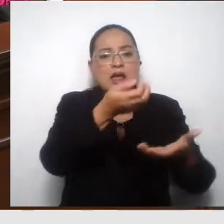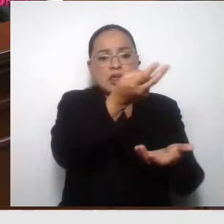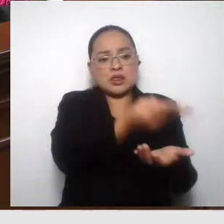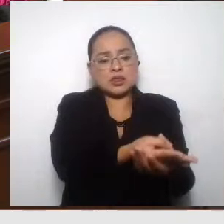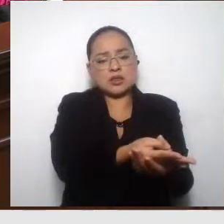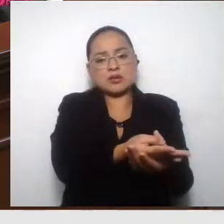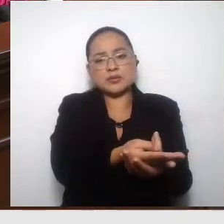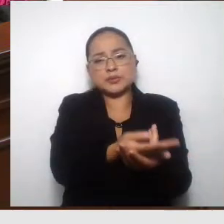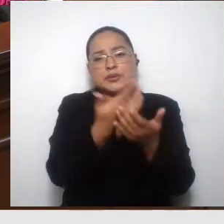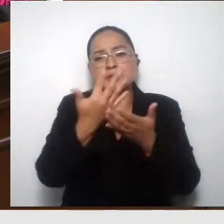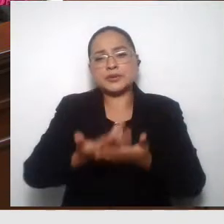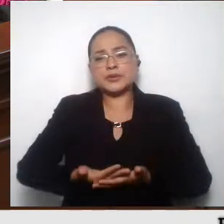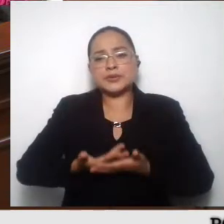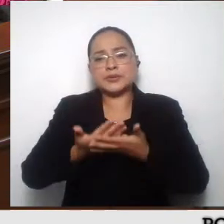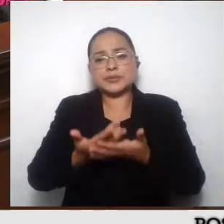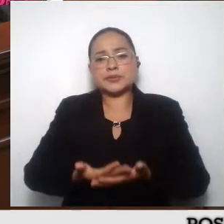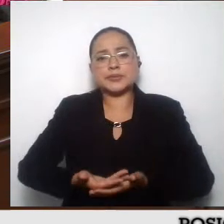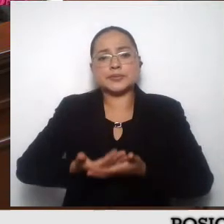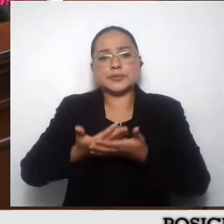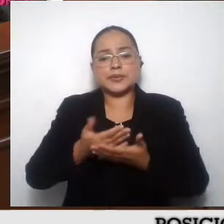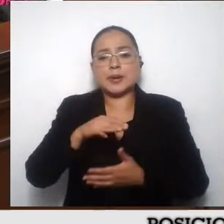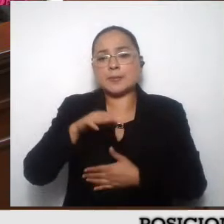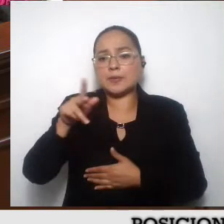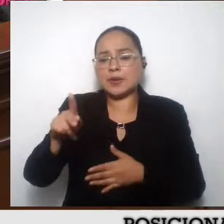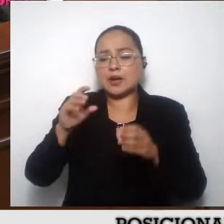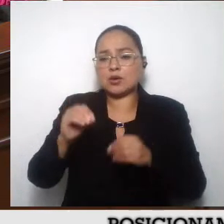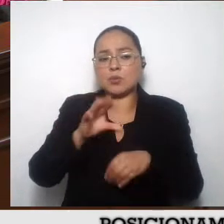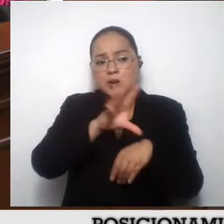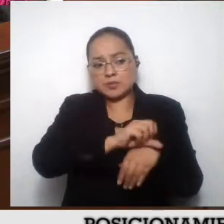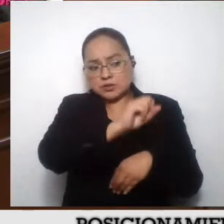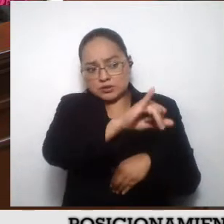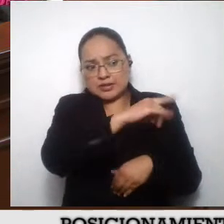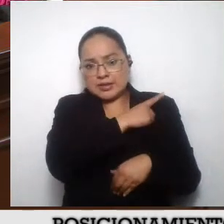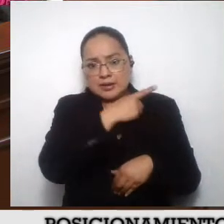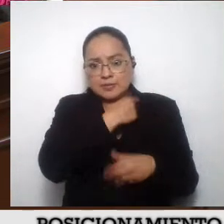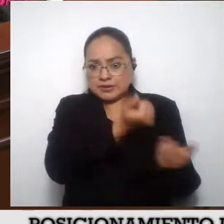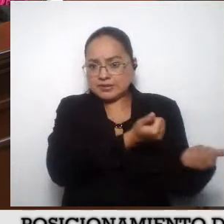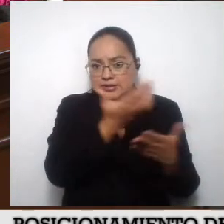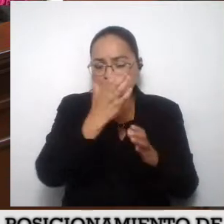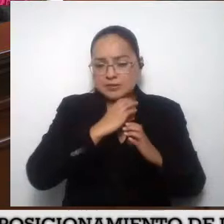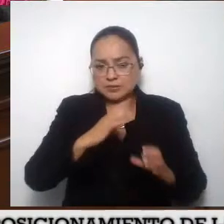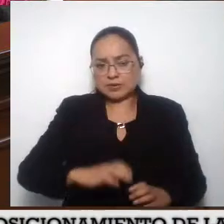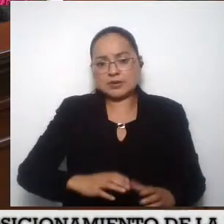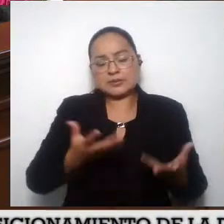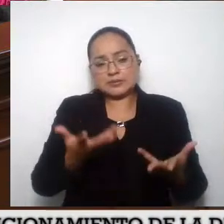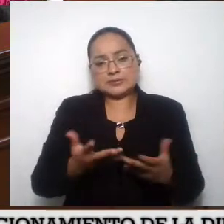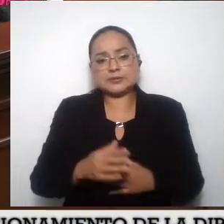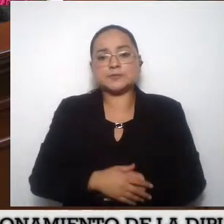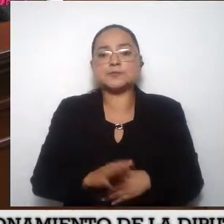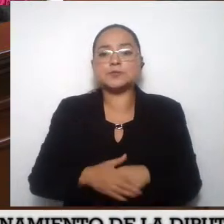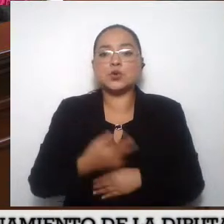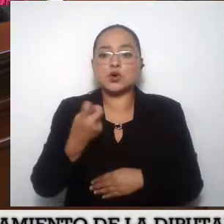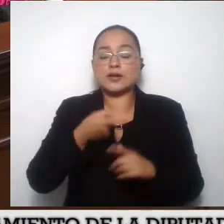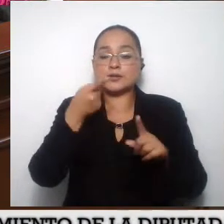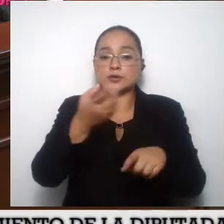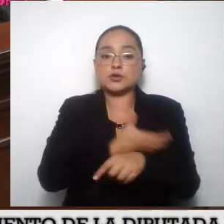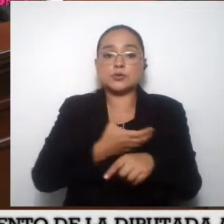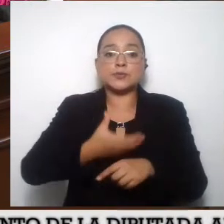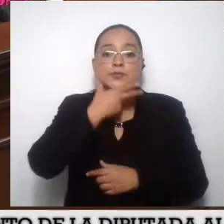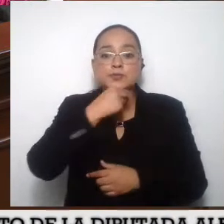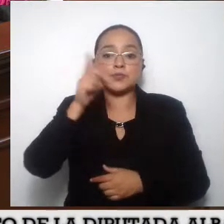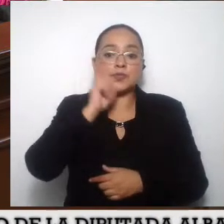hasta que llegue el Ministerio Público y autoriza levantar el cuerpo. Por ello, compañeras y compañeros diputados, el